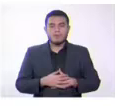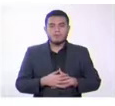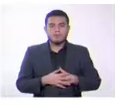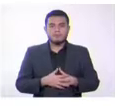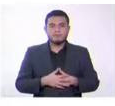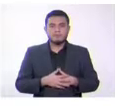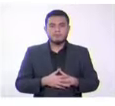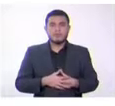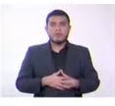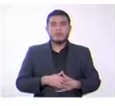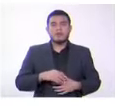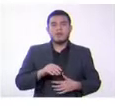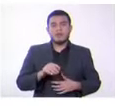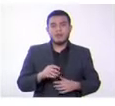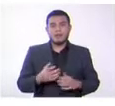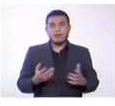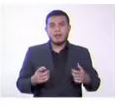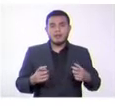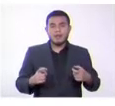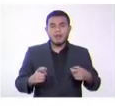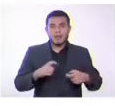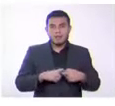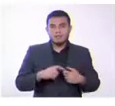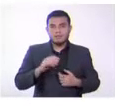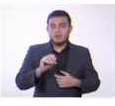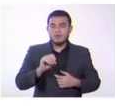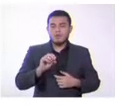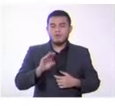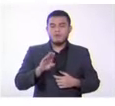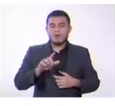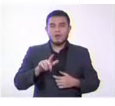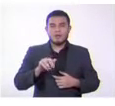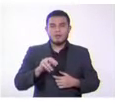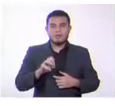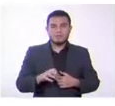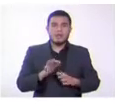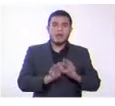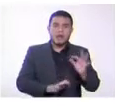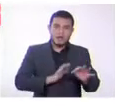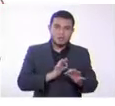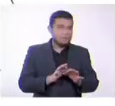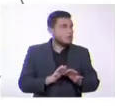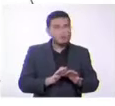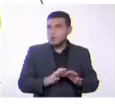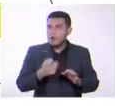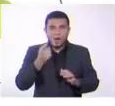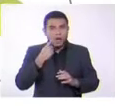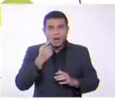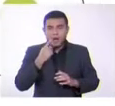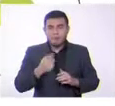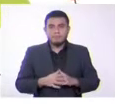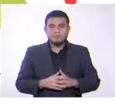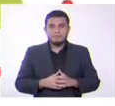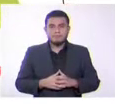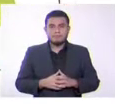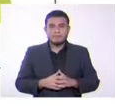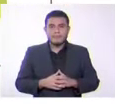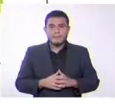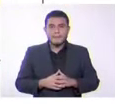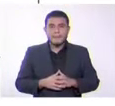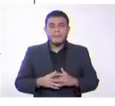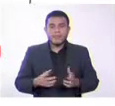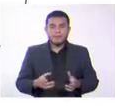El enlace covalente se da entre átomos no metálicos, donde